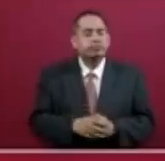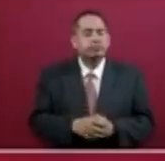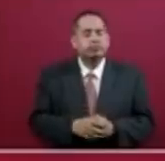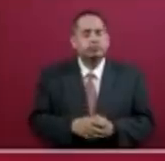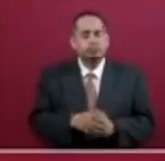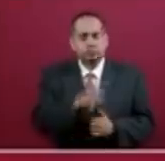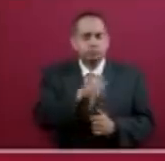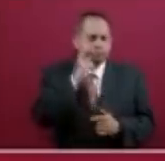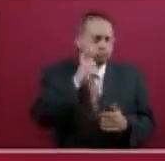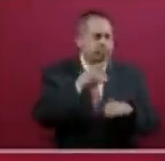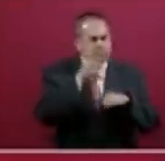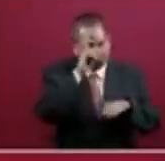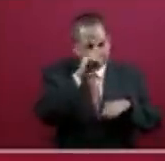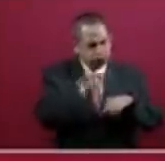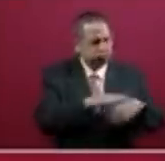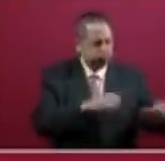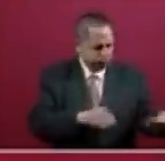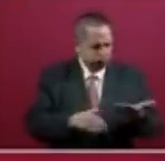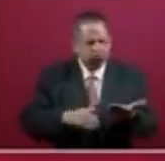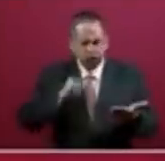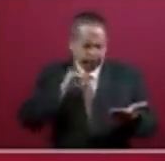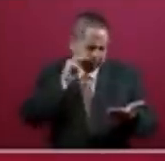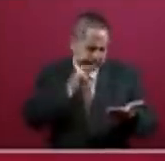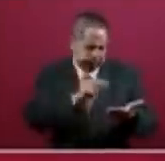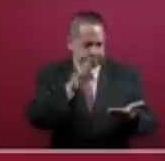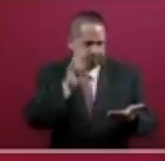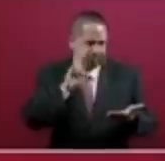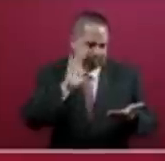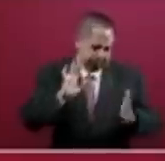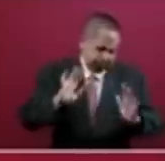se toma en cuenta todo.